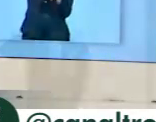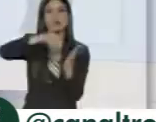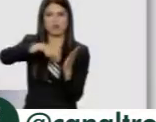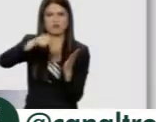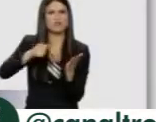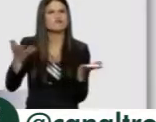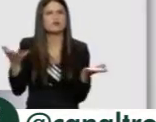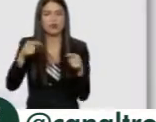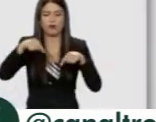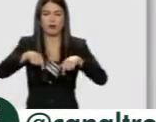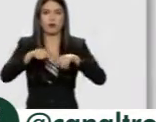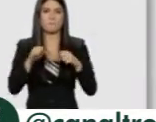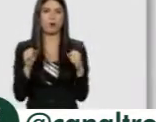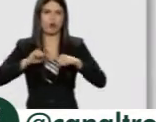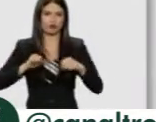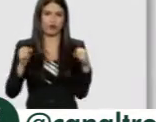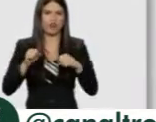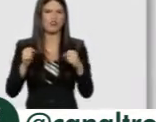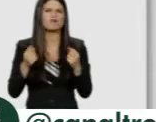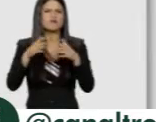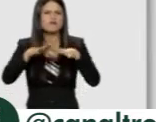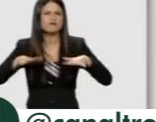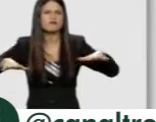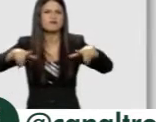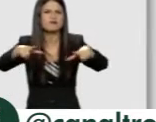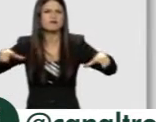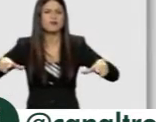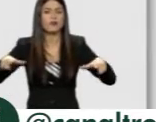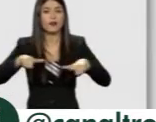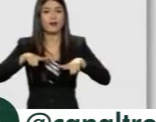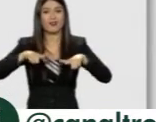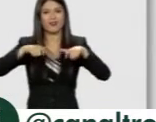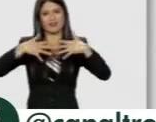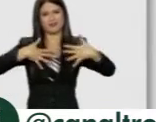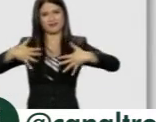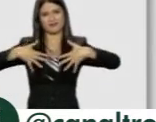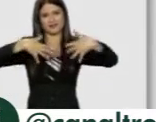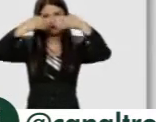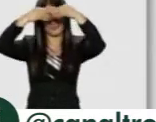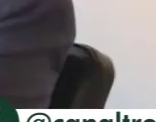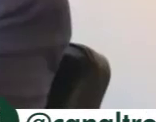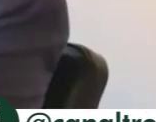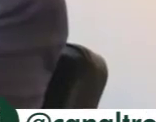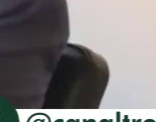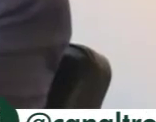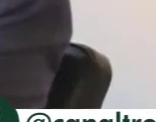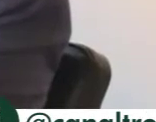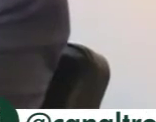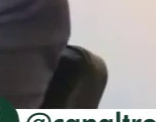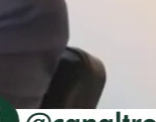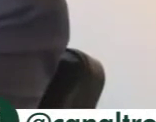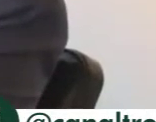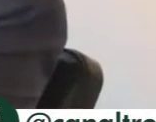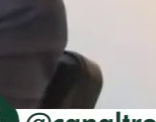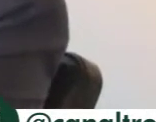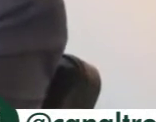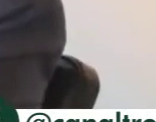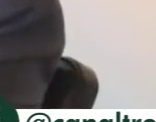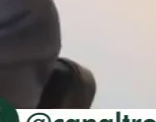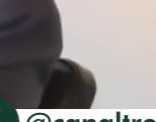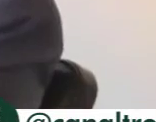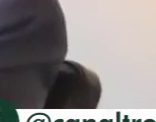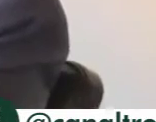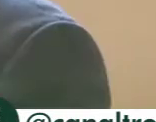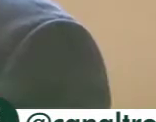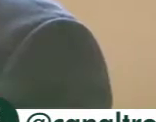firmará el nuevo acuerdo de paz entre el gobierno nacional y la guerrilla de las FARC. El acto se cumplirá a partir de las 11 de la mañana y